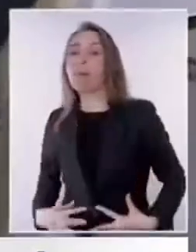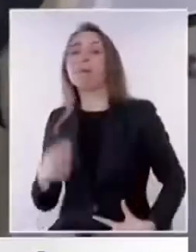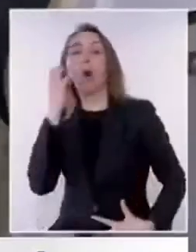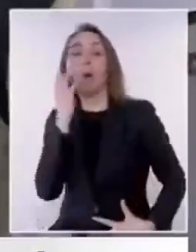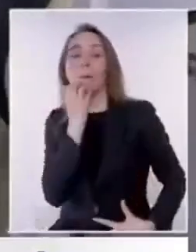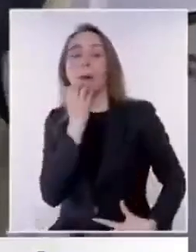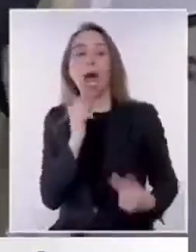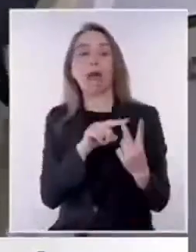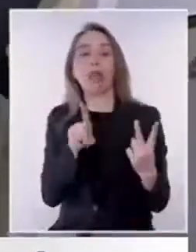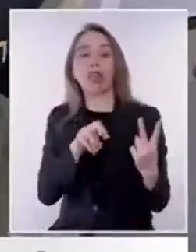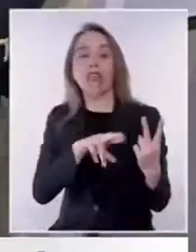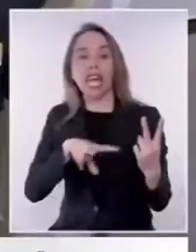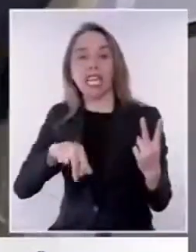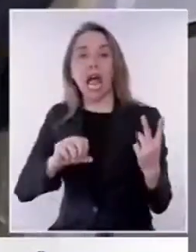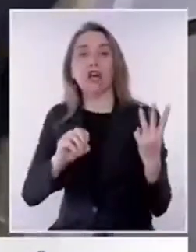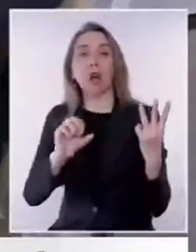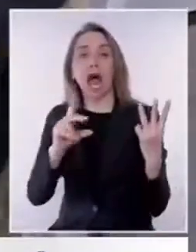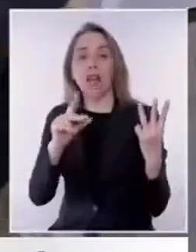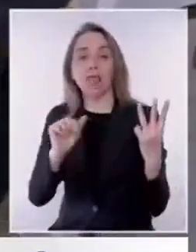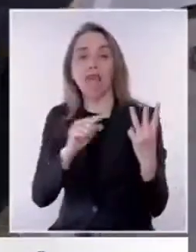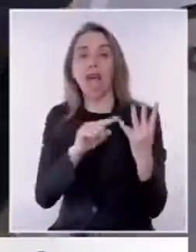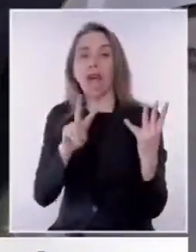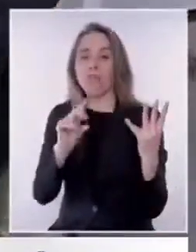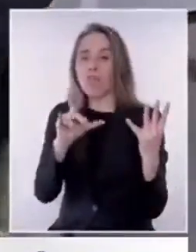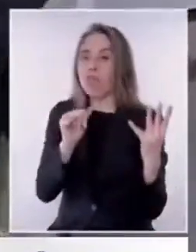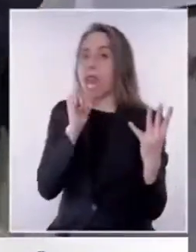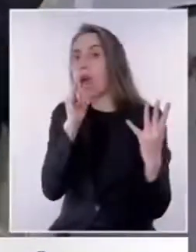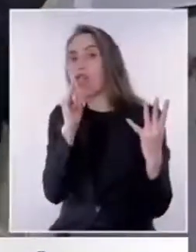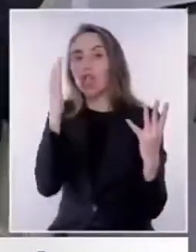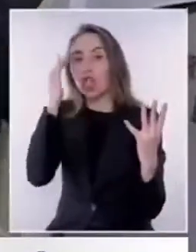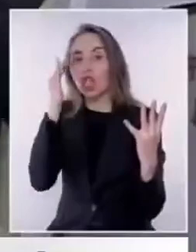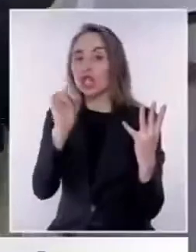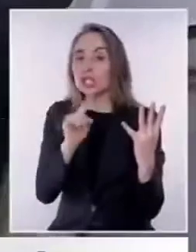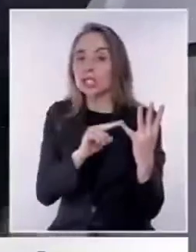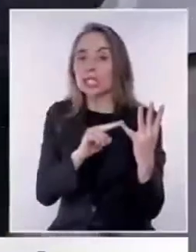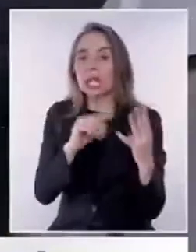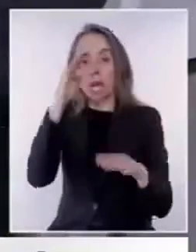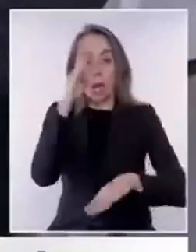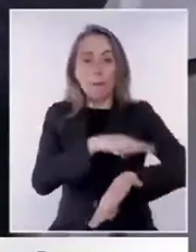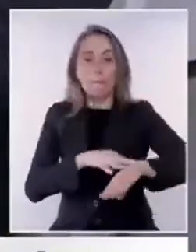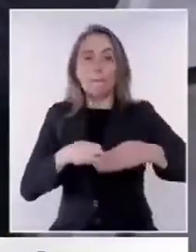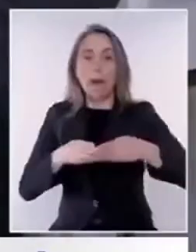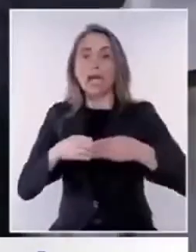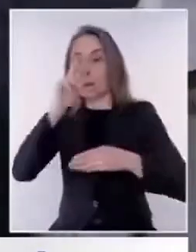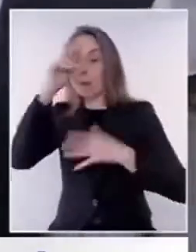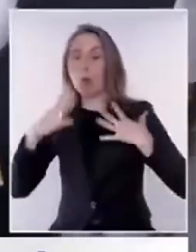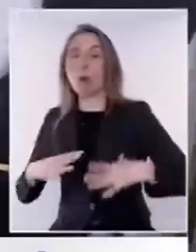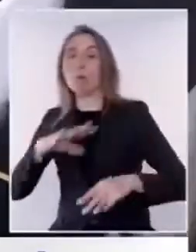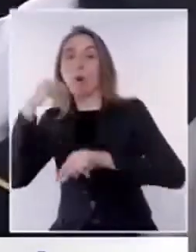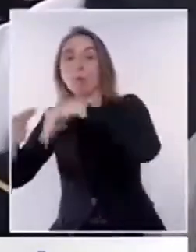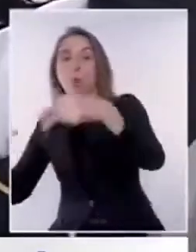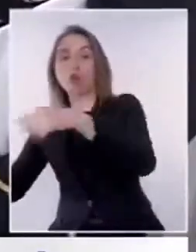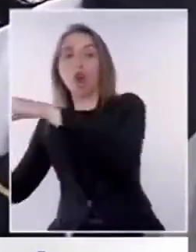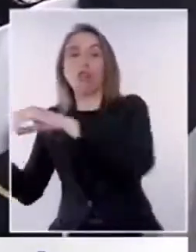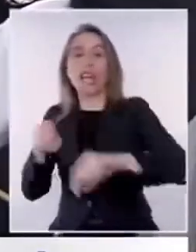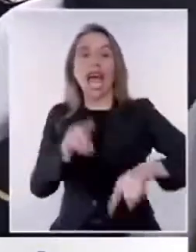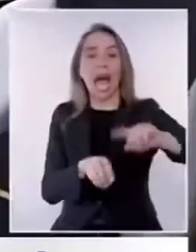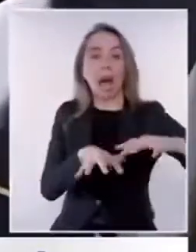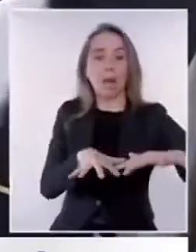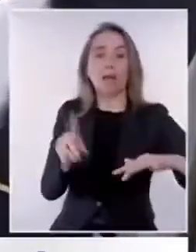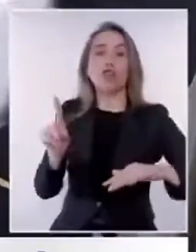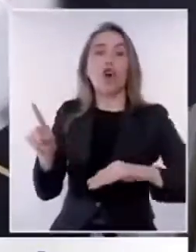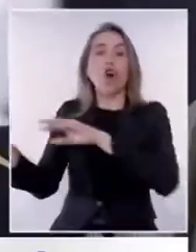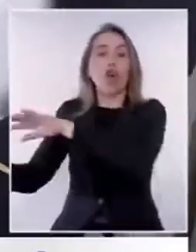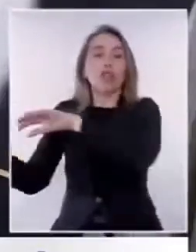el de Serrano, el de Aldea, no sé si el de Videla, la Marina peruana los deja en la playa. No, los deja en el